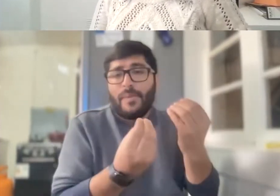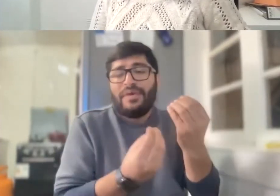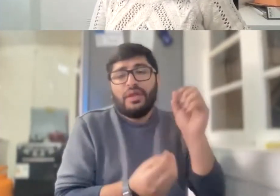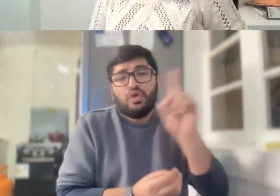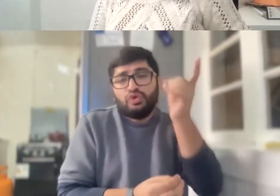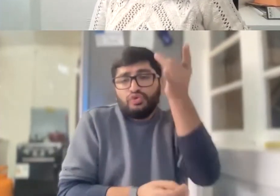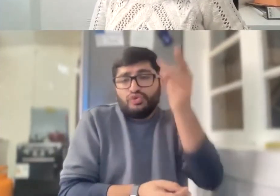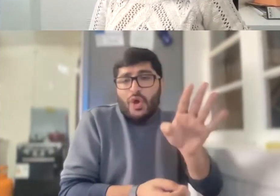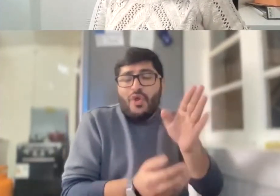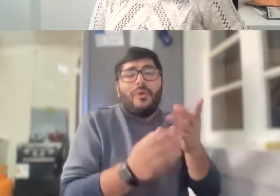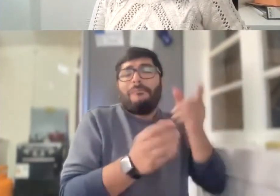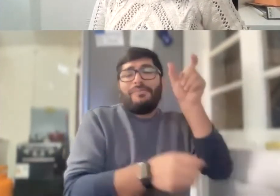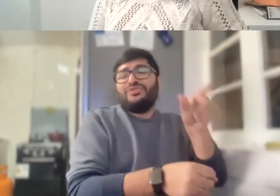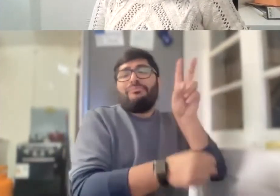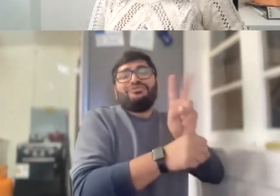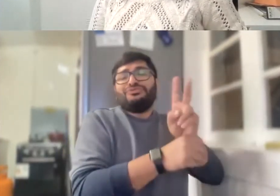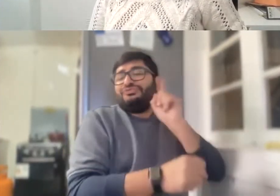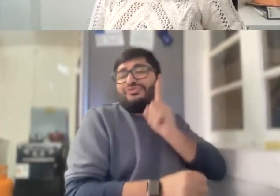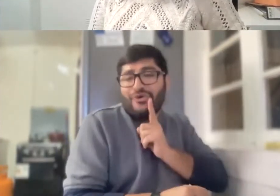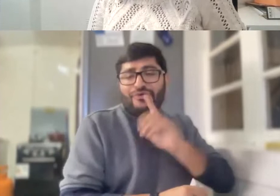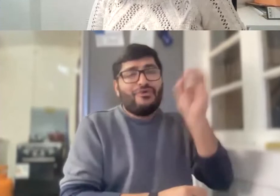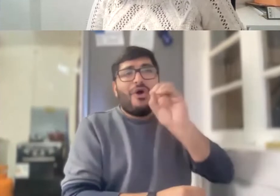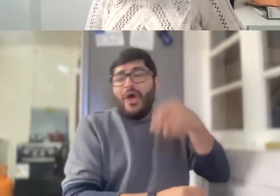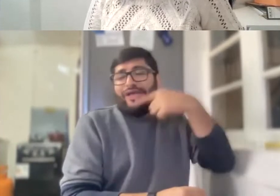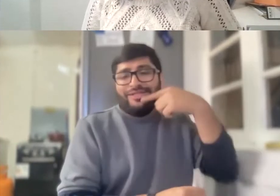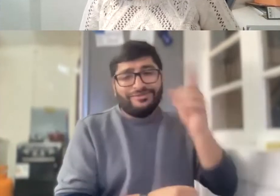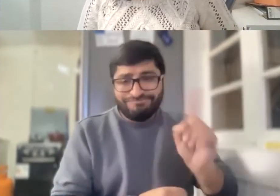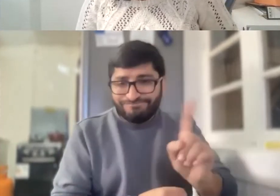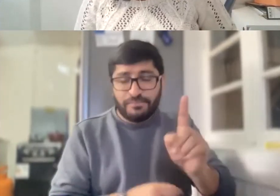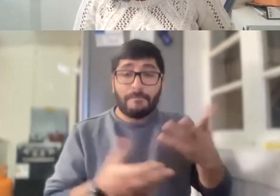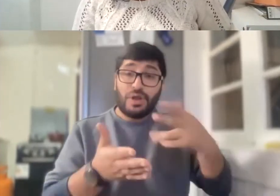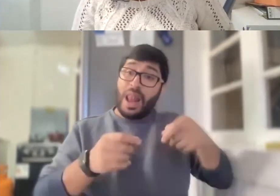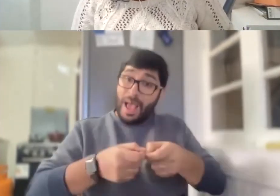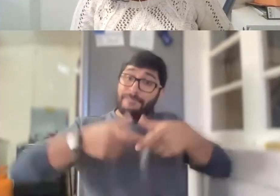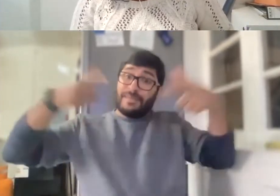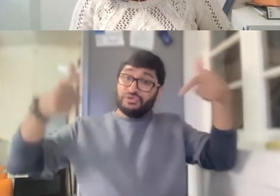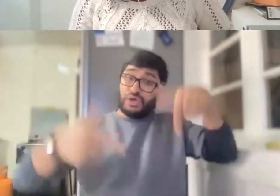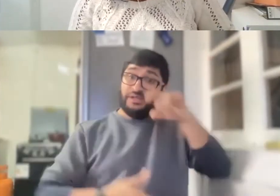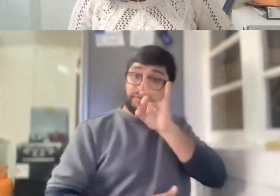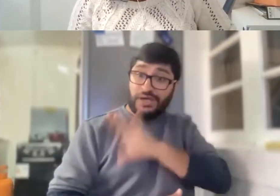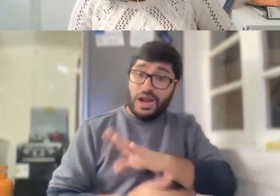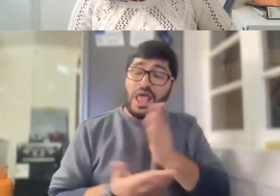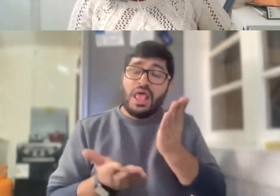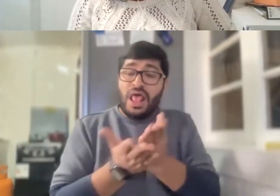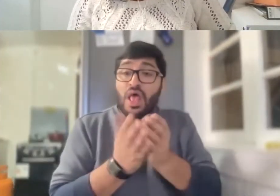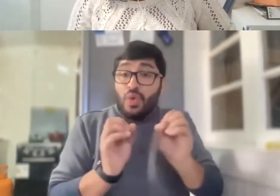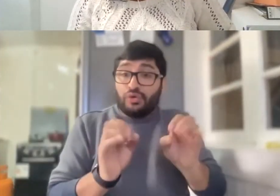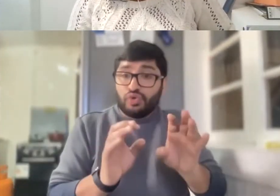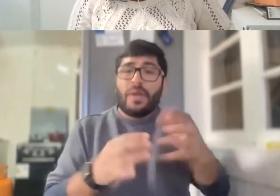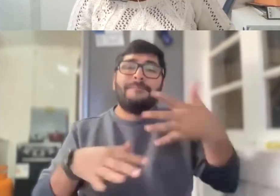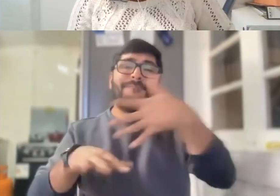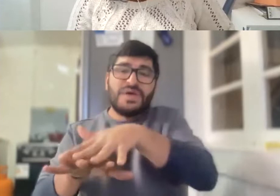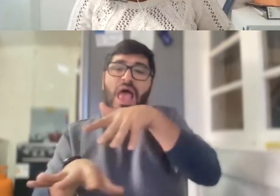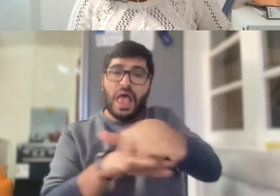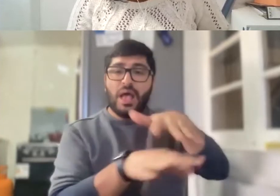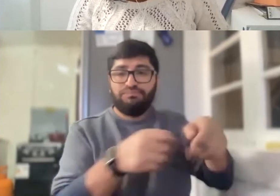su enseñanza, obviamente no. Ellos es un profesor sordo, no con oyente, no. Ellos tienen en